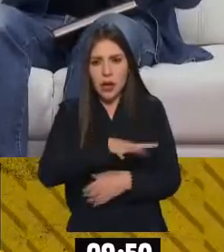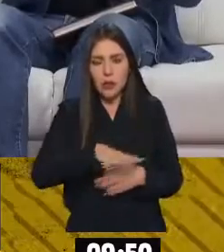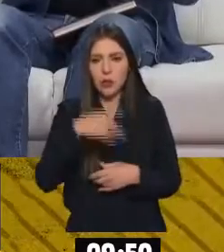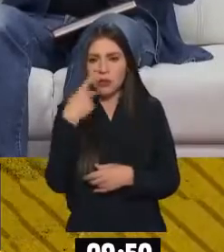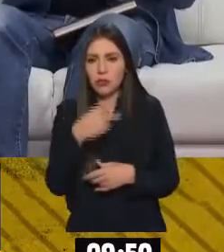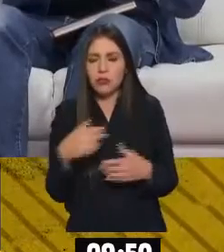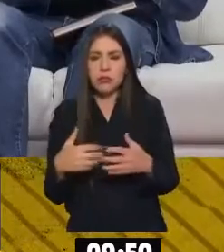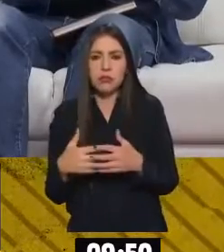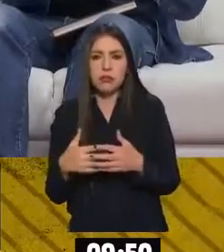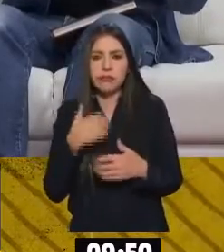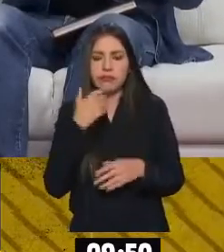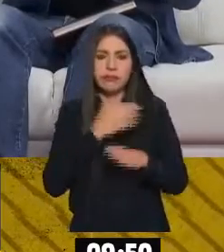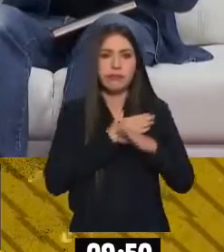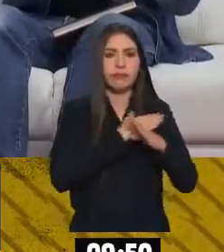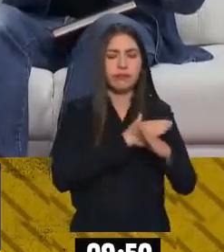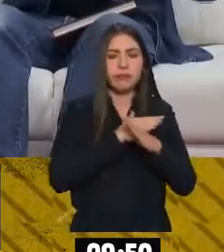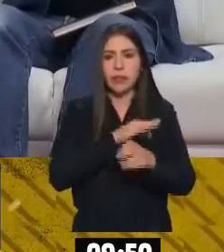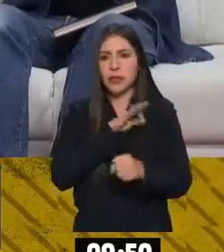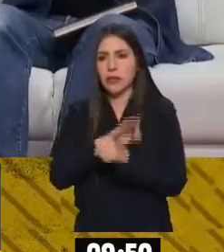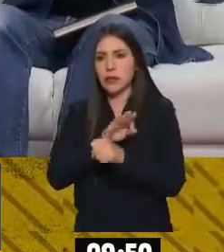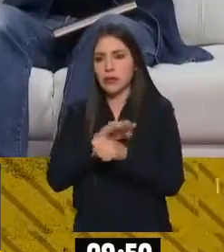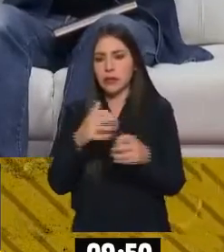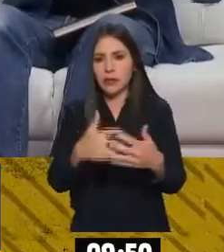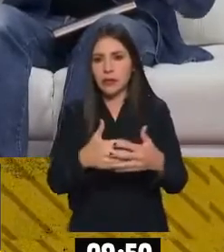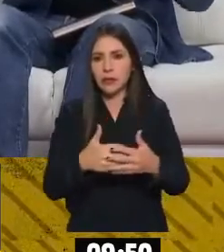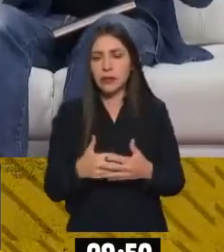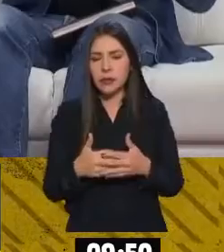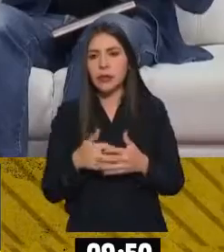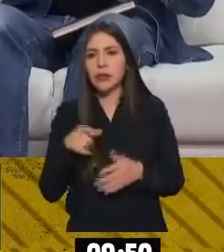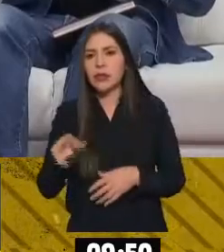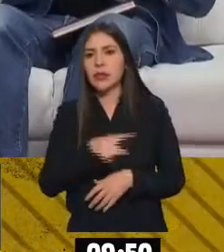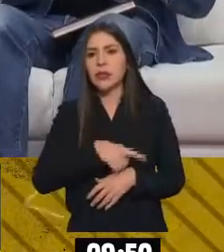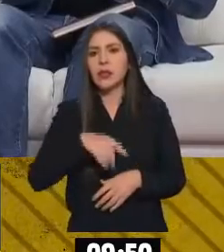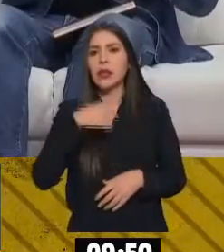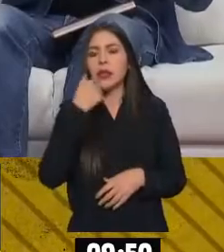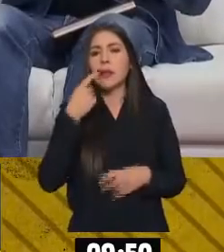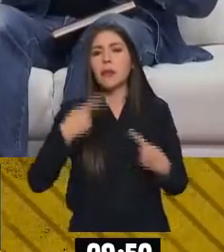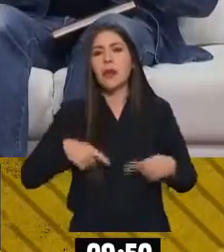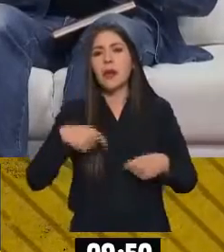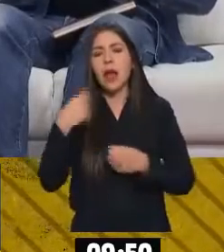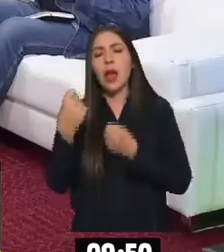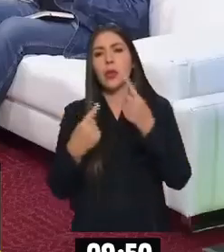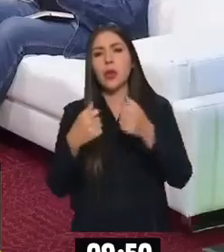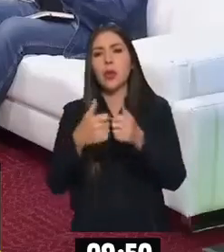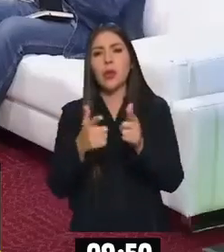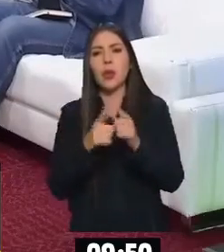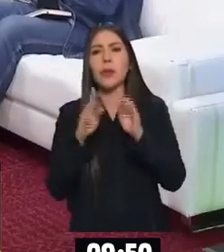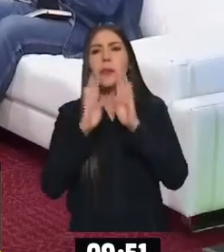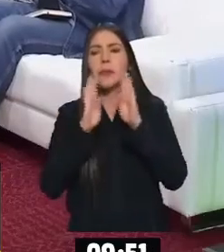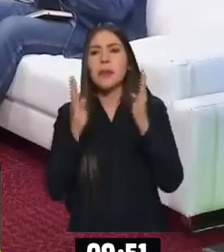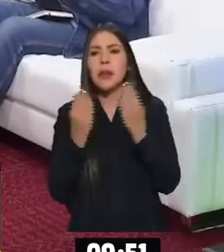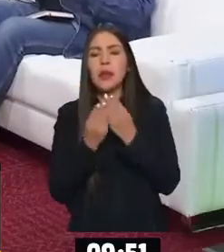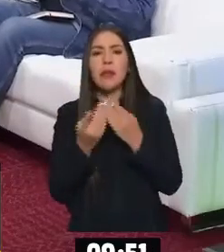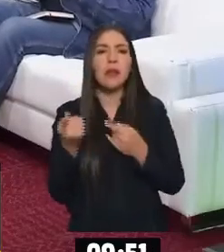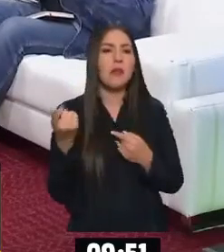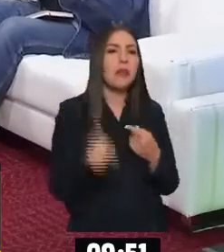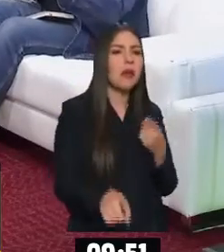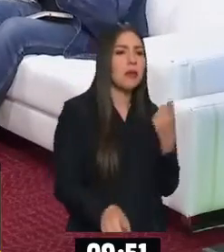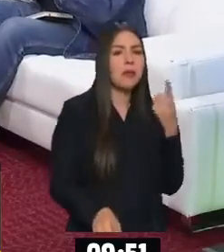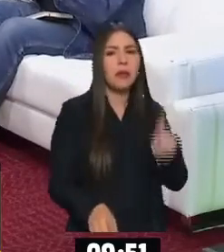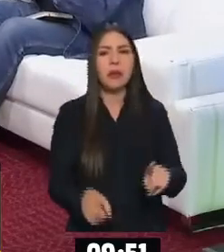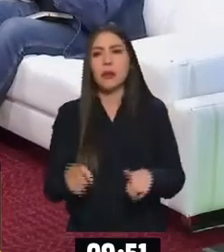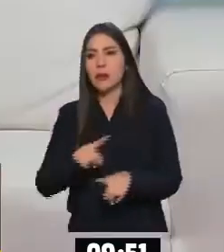bélica brutal de dominio de los grupos del crimen organizado. Mireles, el papá Mireles, Pitufo, el abuelo.